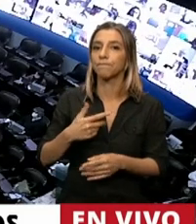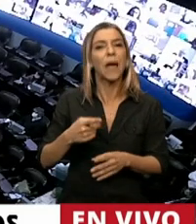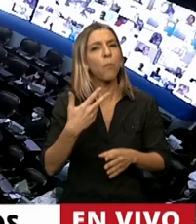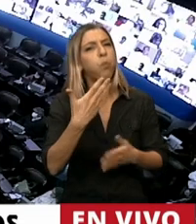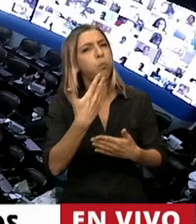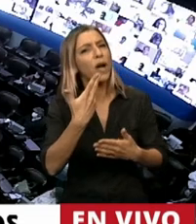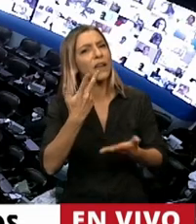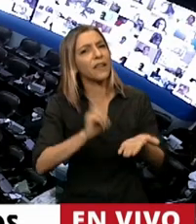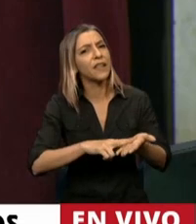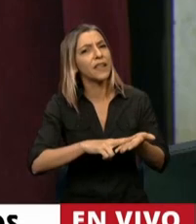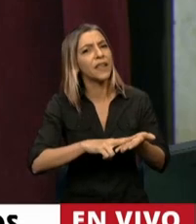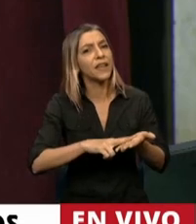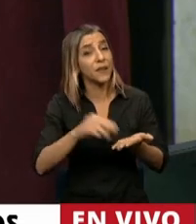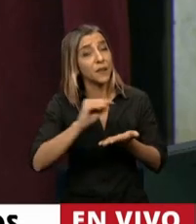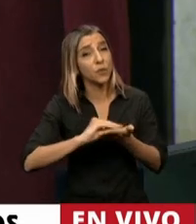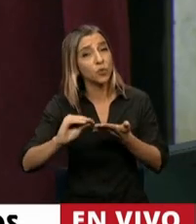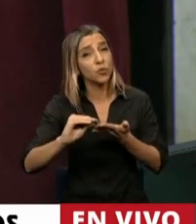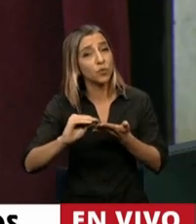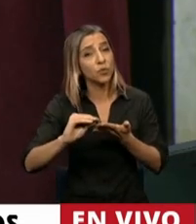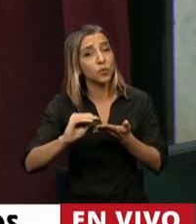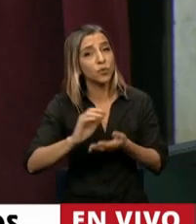¿Puede reiterar el sentido de su voto, diputado?